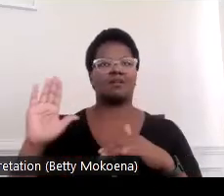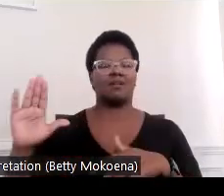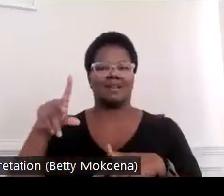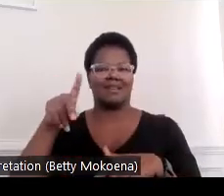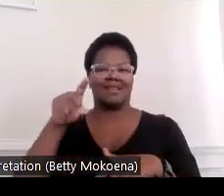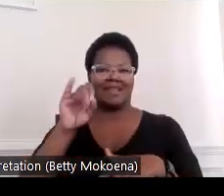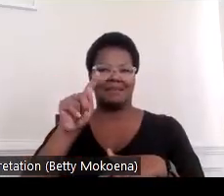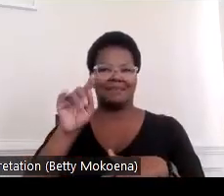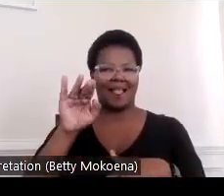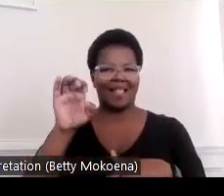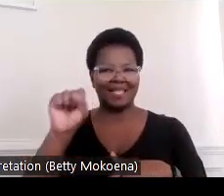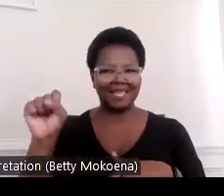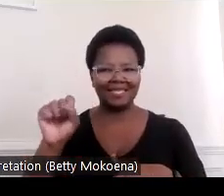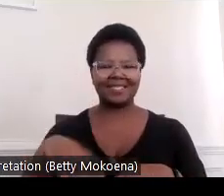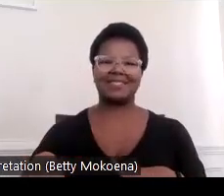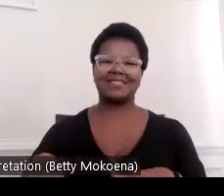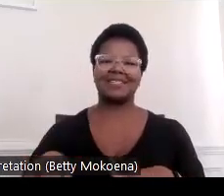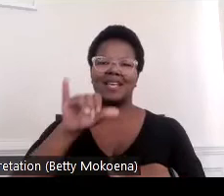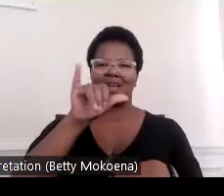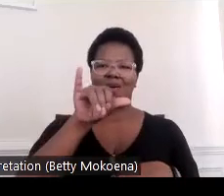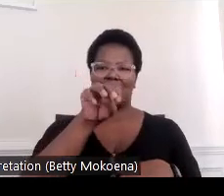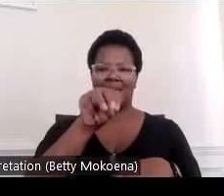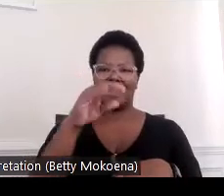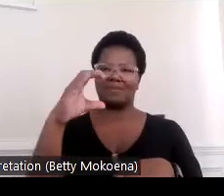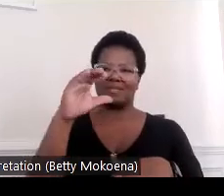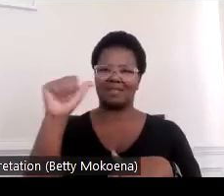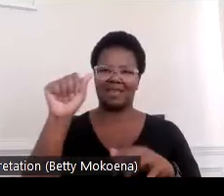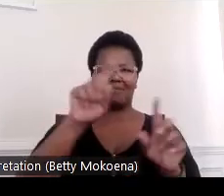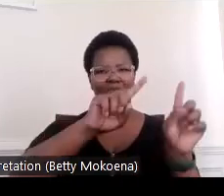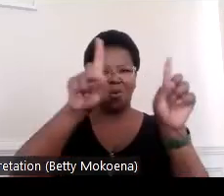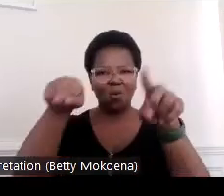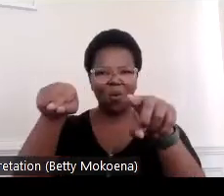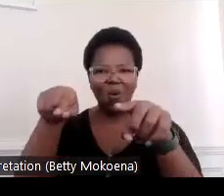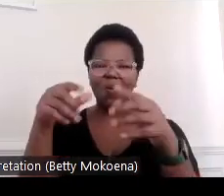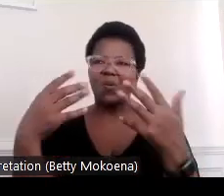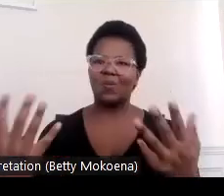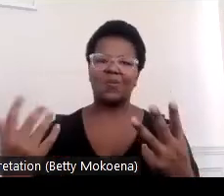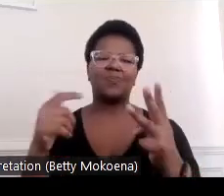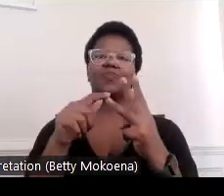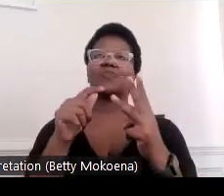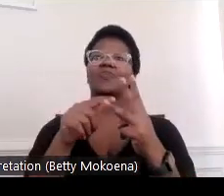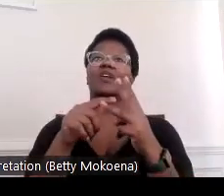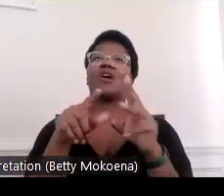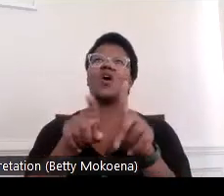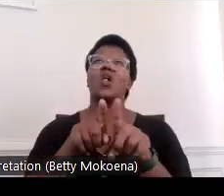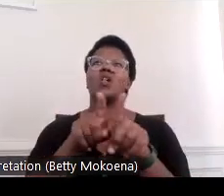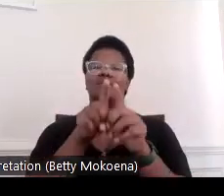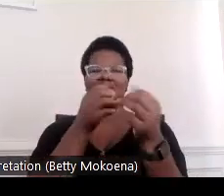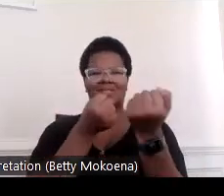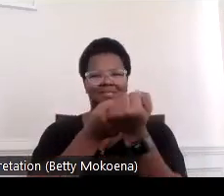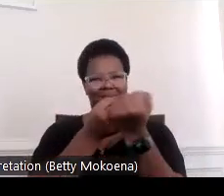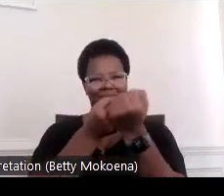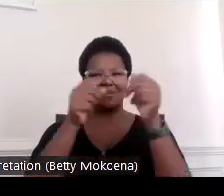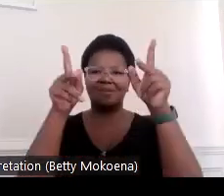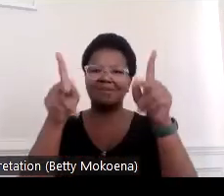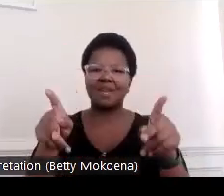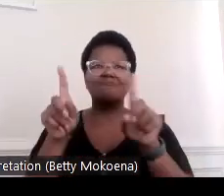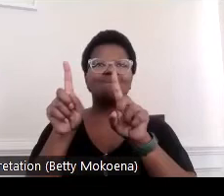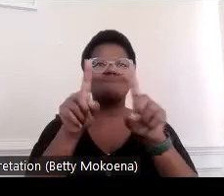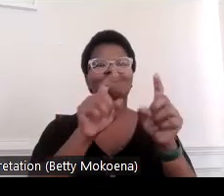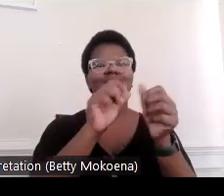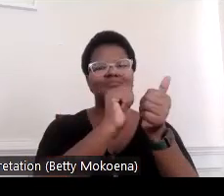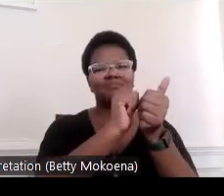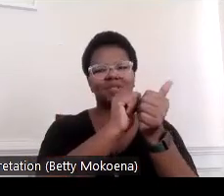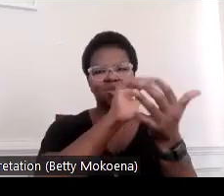un centro Pilares o el gimnasio verdad también soportará